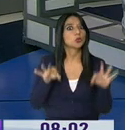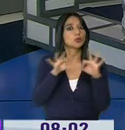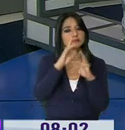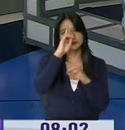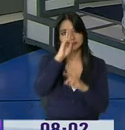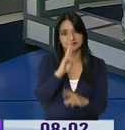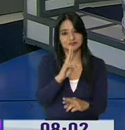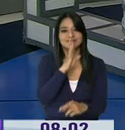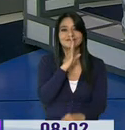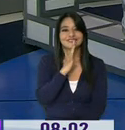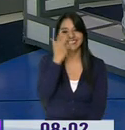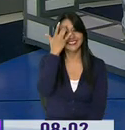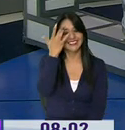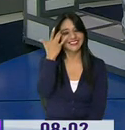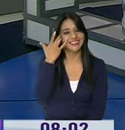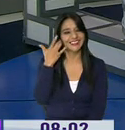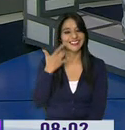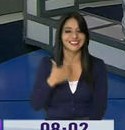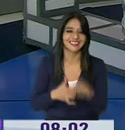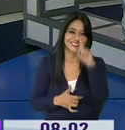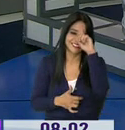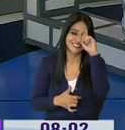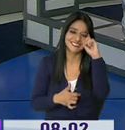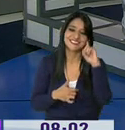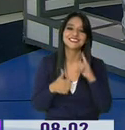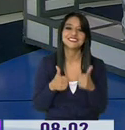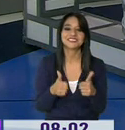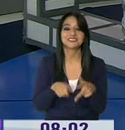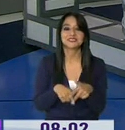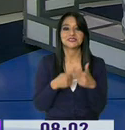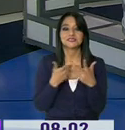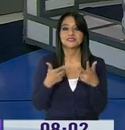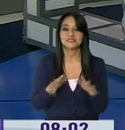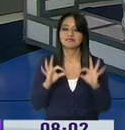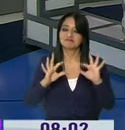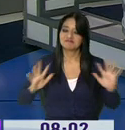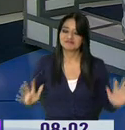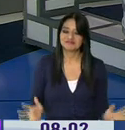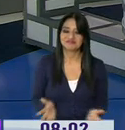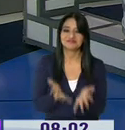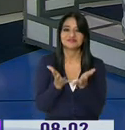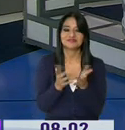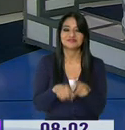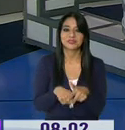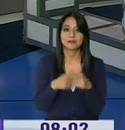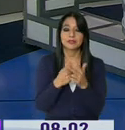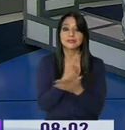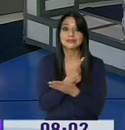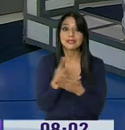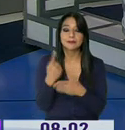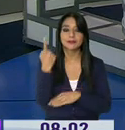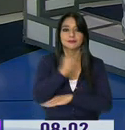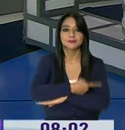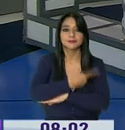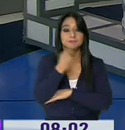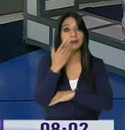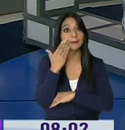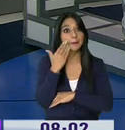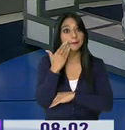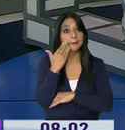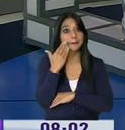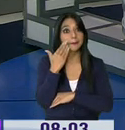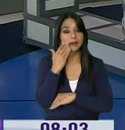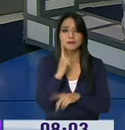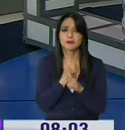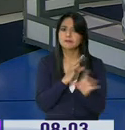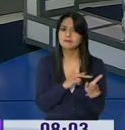hizo acuerdo, no eran tolerantes tampoco, en fin. Bueno, iniciamos ya con buen ánimo, comenzamos semana de mamá, no se olviden de mamá. Hay que ir